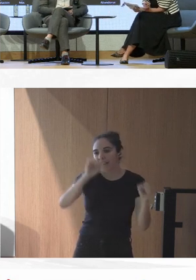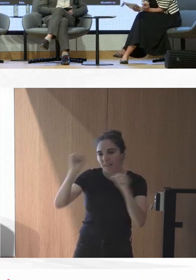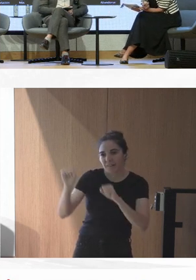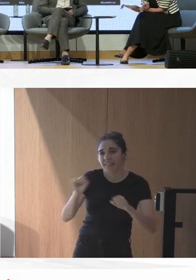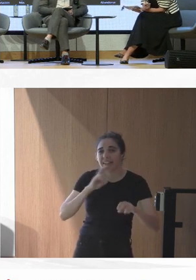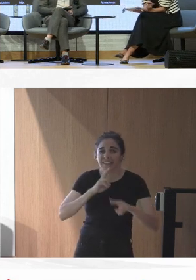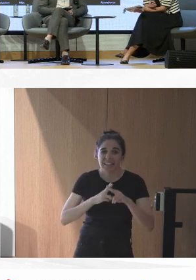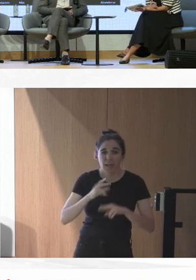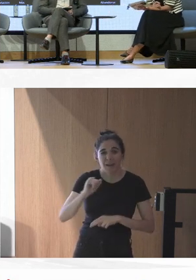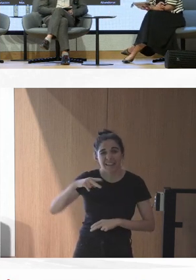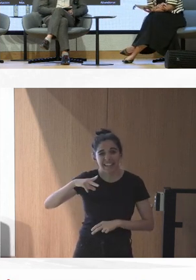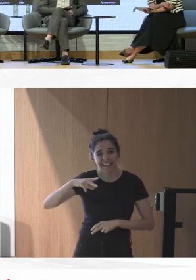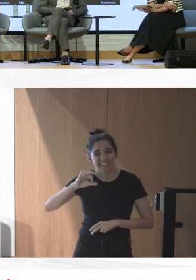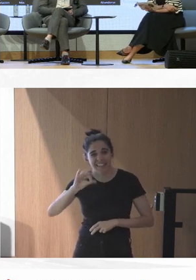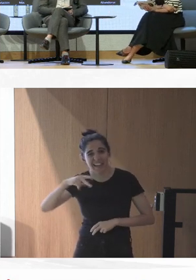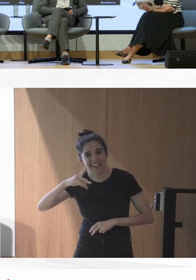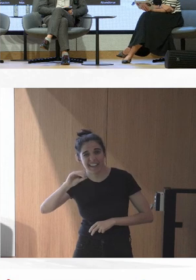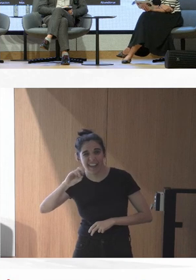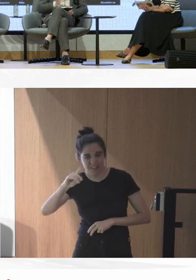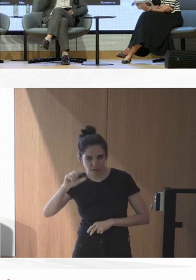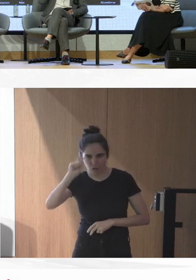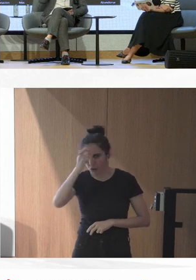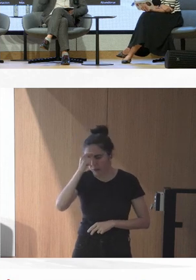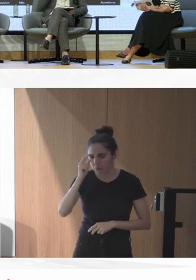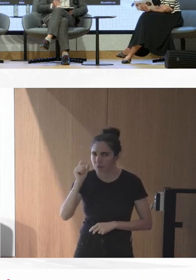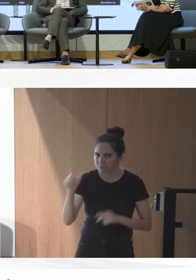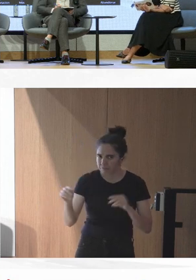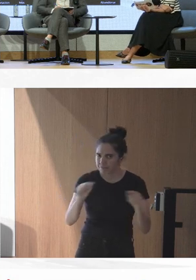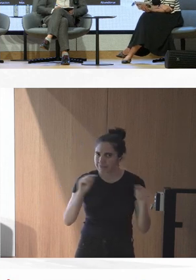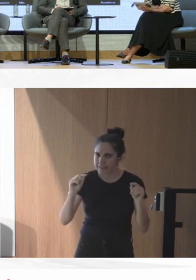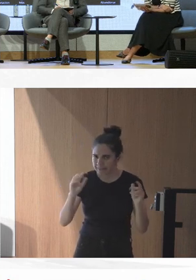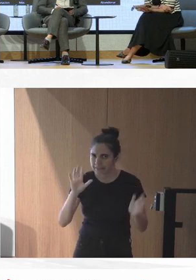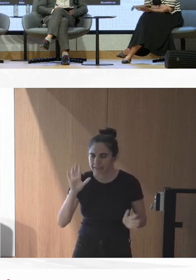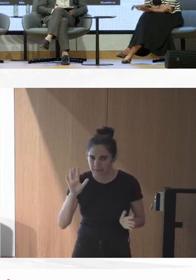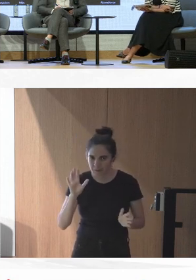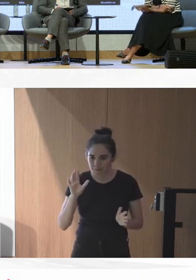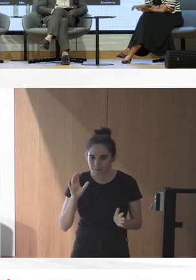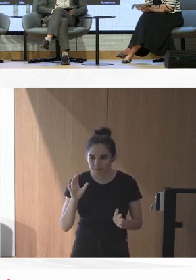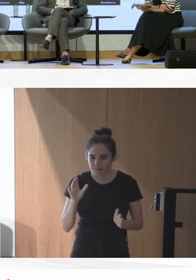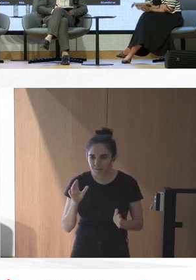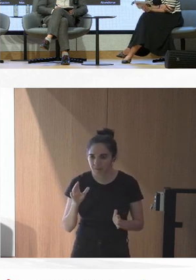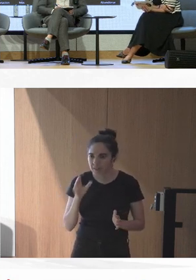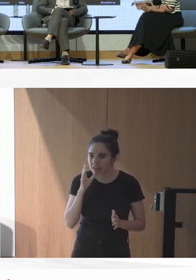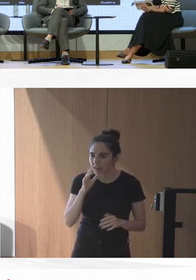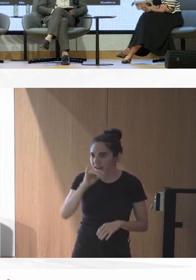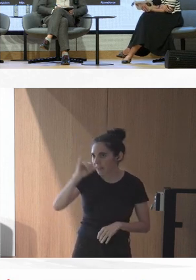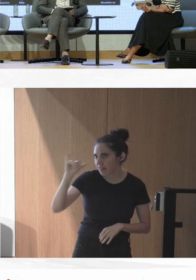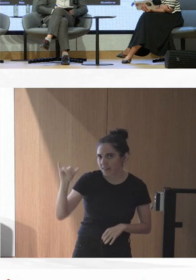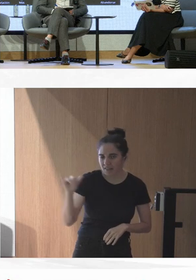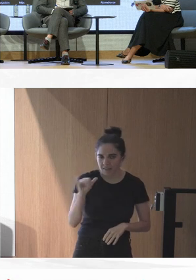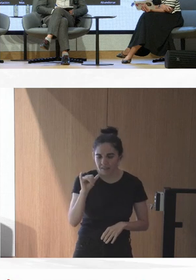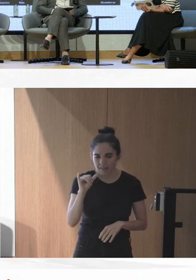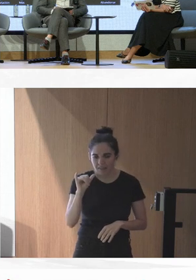concepto bastante controvertido desde que existe prácticamente, y existe casi en todas partes, en